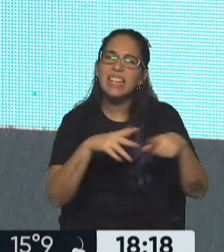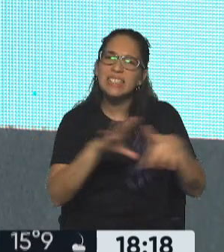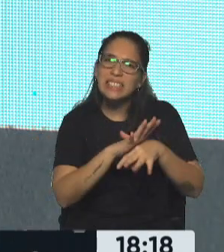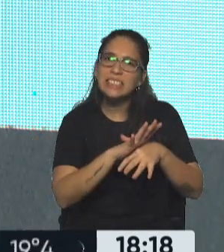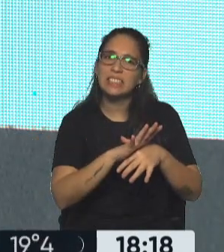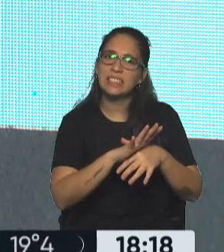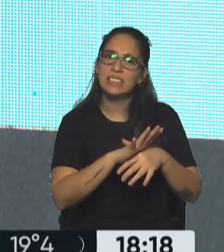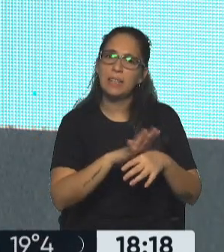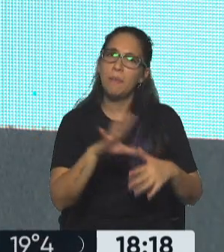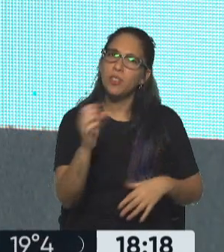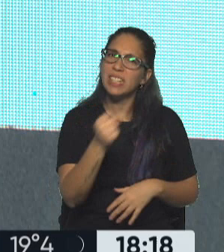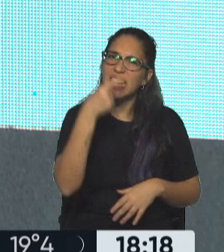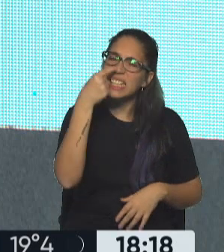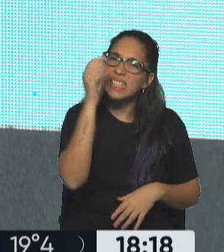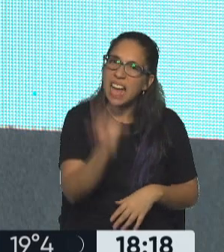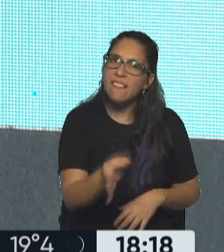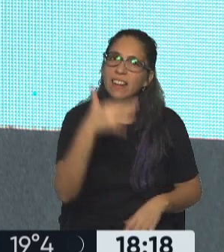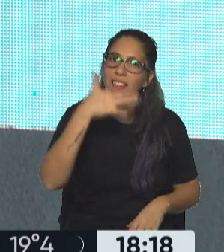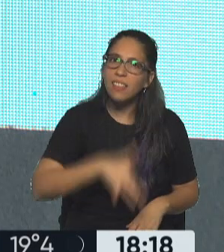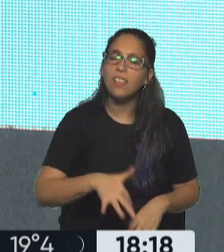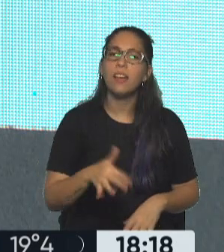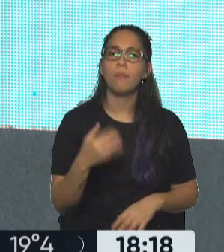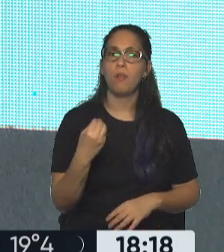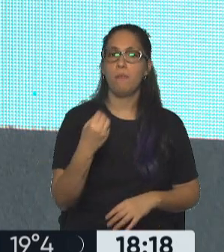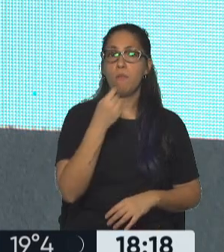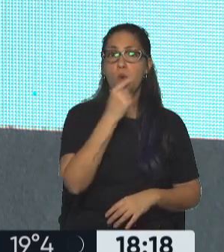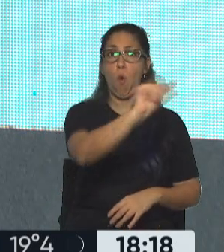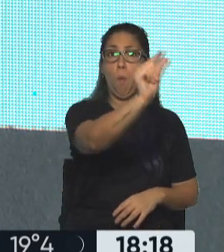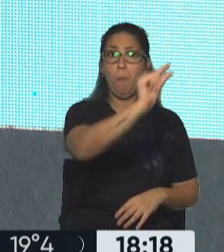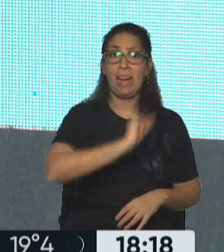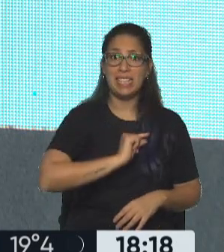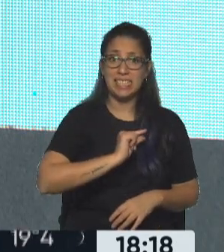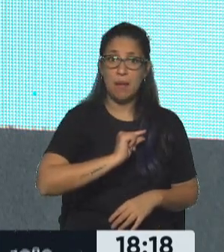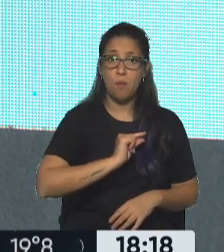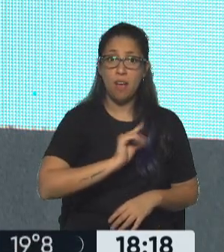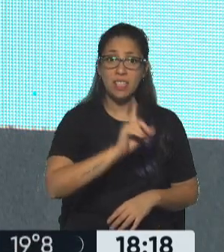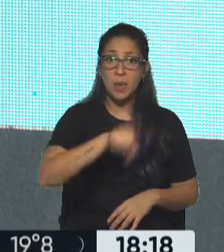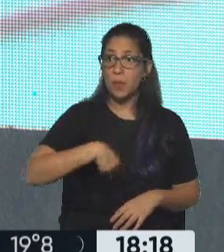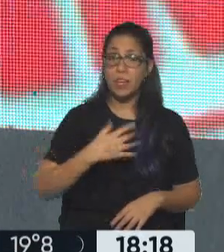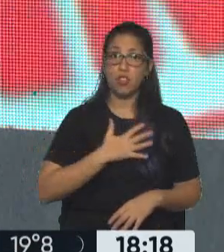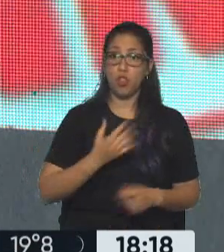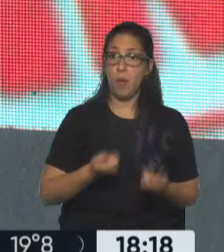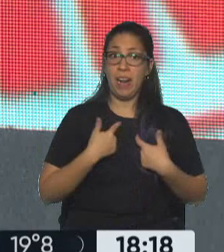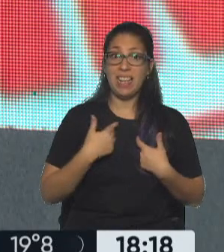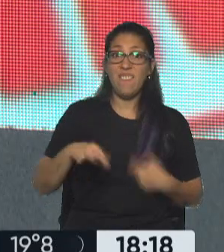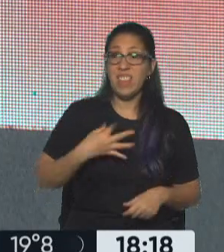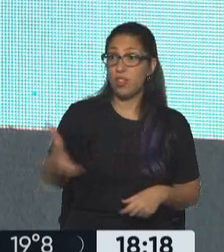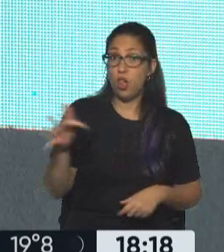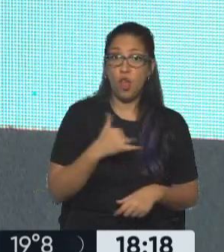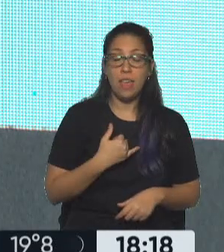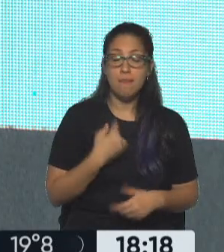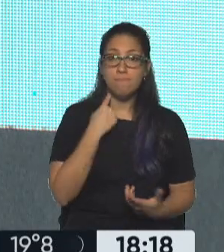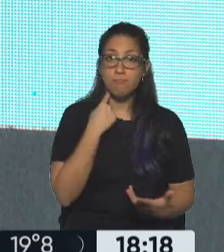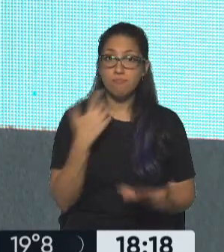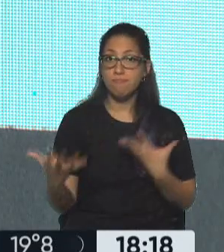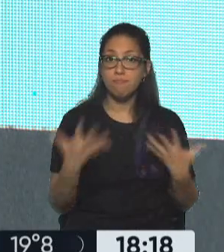digo, pero es interesante ¿por qué? Porque fíjate que un préstamo de este tipo condiciona nuestra soberanía y nuestra vida cotidiana, lo que pasa en